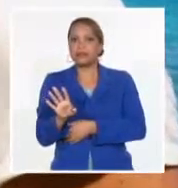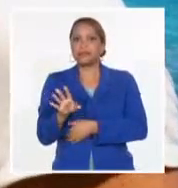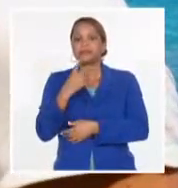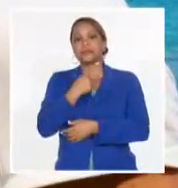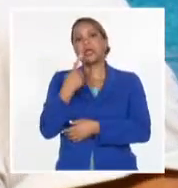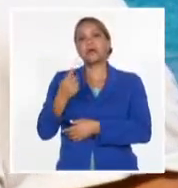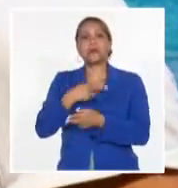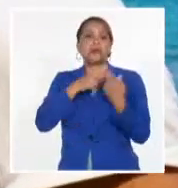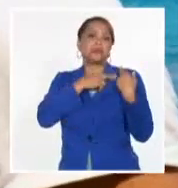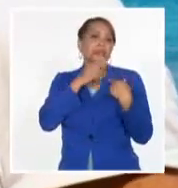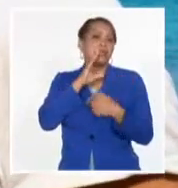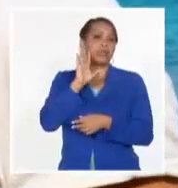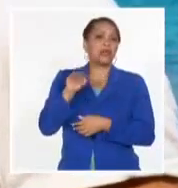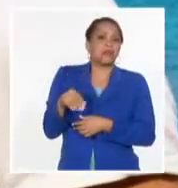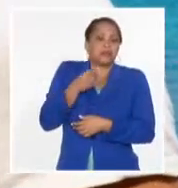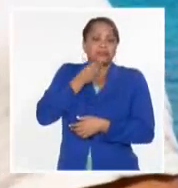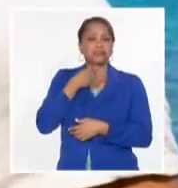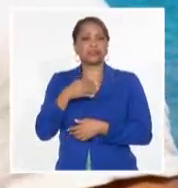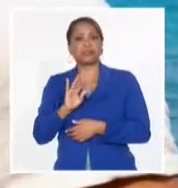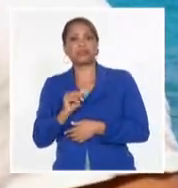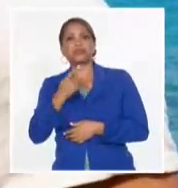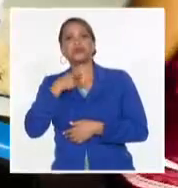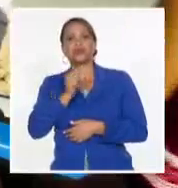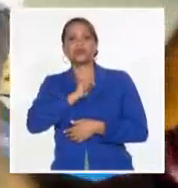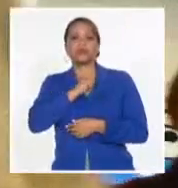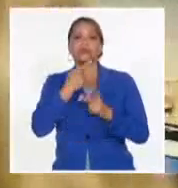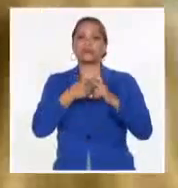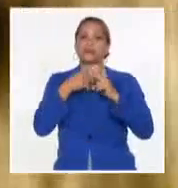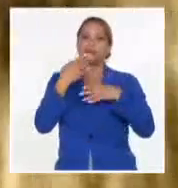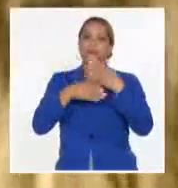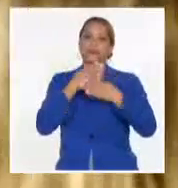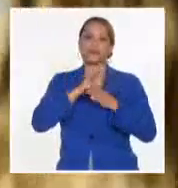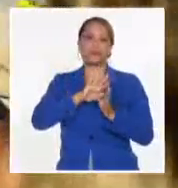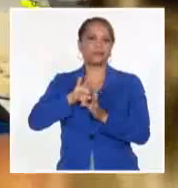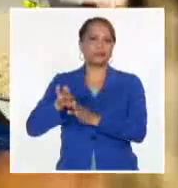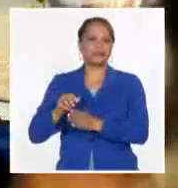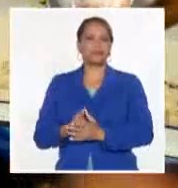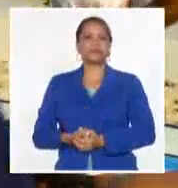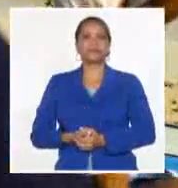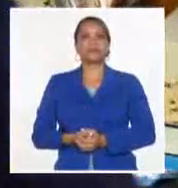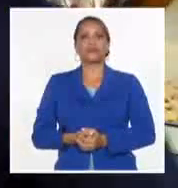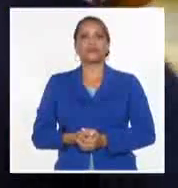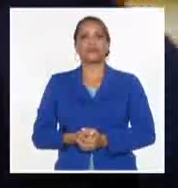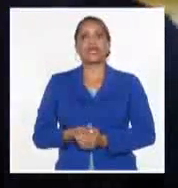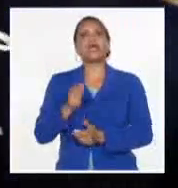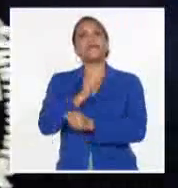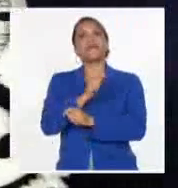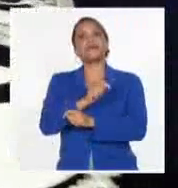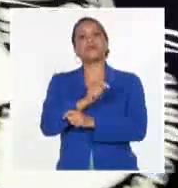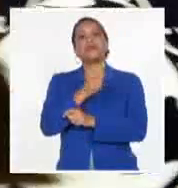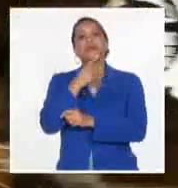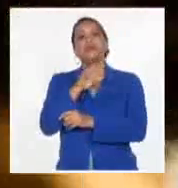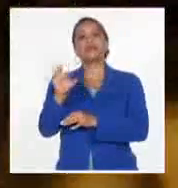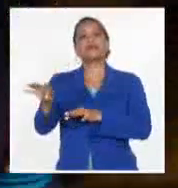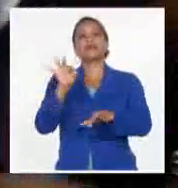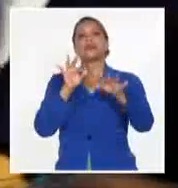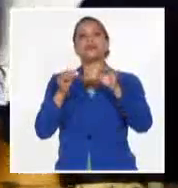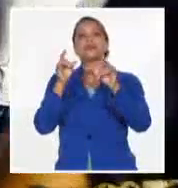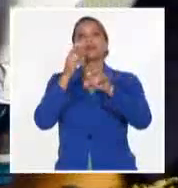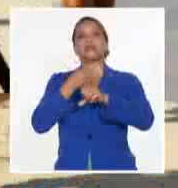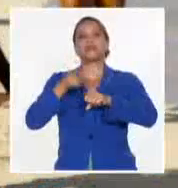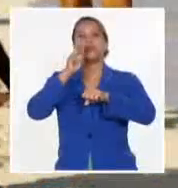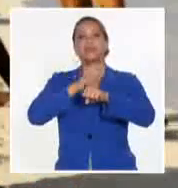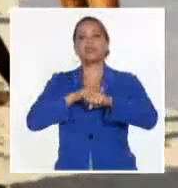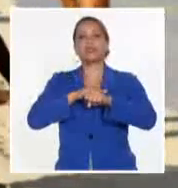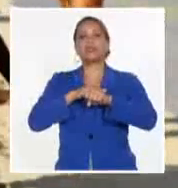responsable de lo que quiera decir al respecto. Nosotros estamos aquí tratando de resolver el problema, que es lo que importa. Para lograrlo, el profesor convidó a una representante estudiantil de su